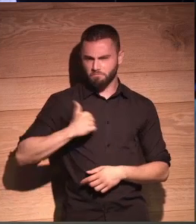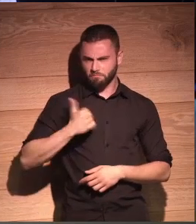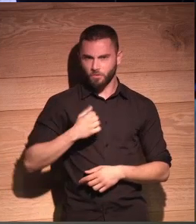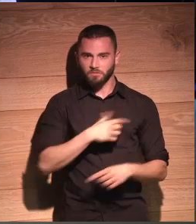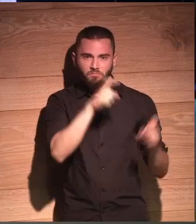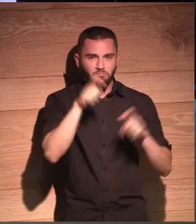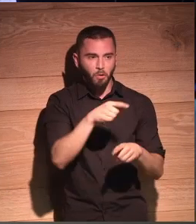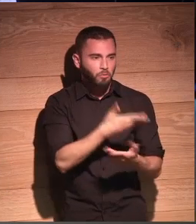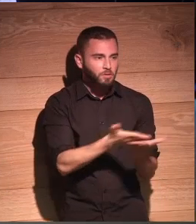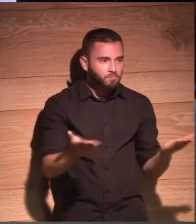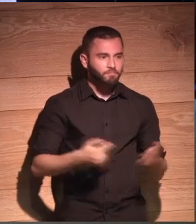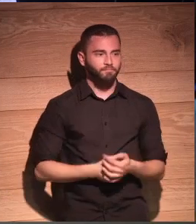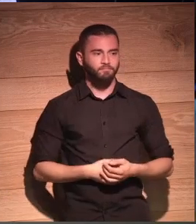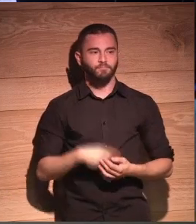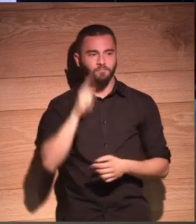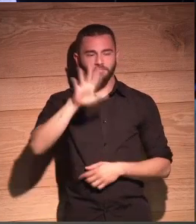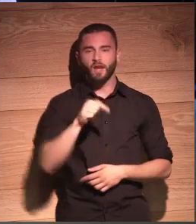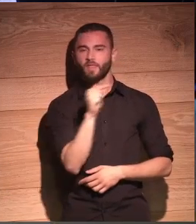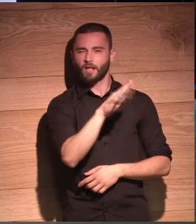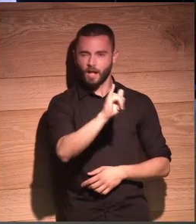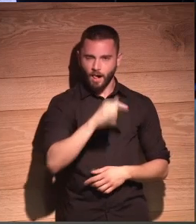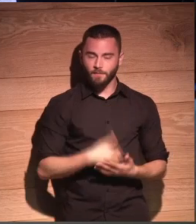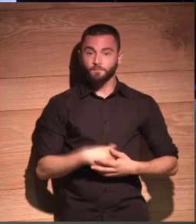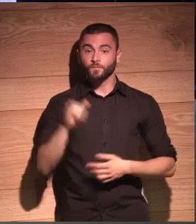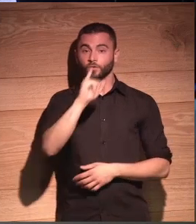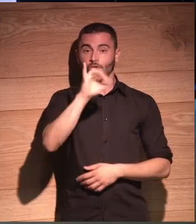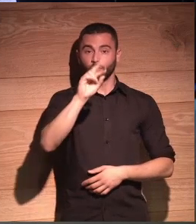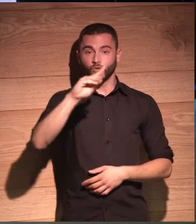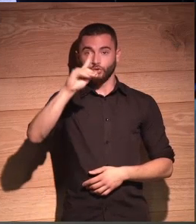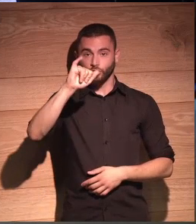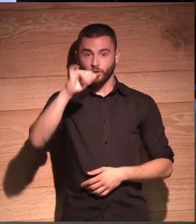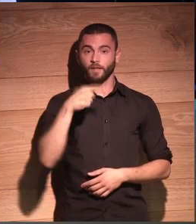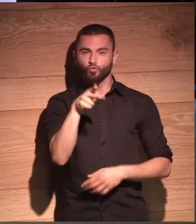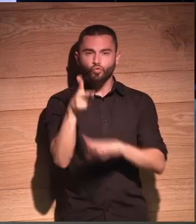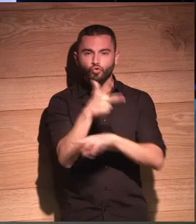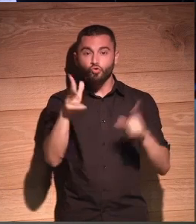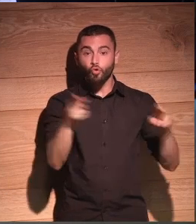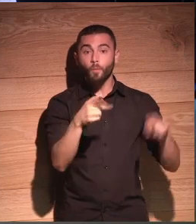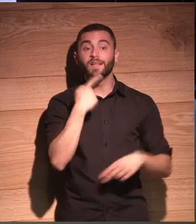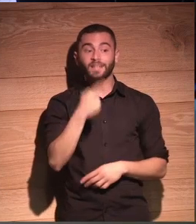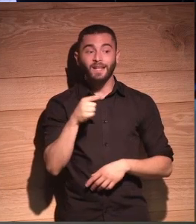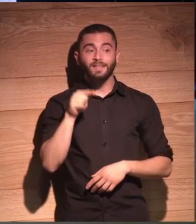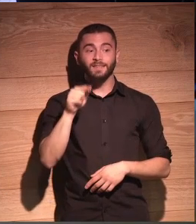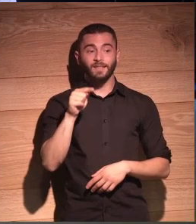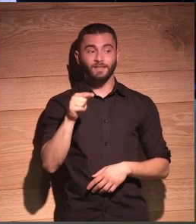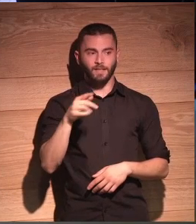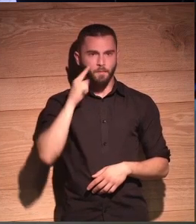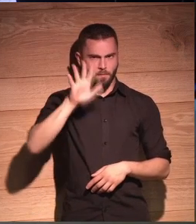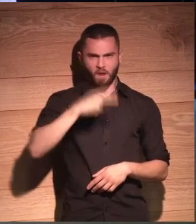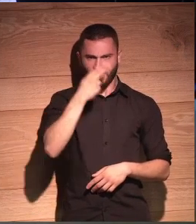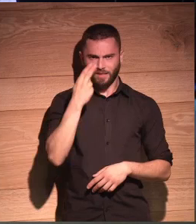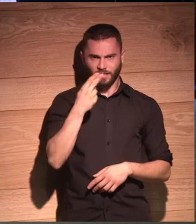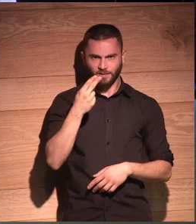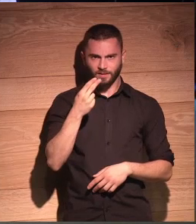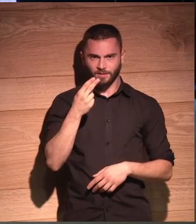alguna preguntita por aquí y luego ya, creo que por aquí hay alguien. Jordi, hay un momento que dices en el documental que tiene unas implicaciones, a mí es que me parece muy interesante,